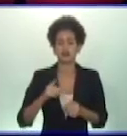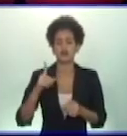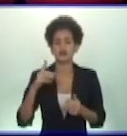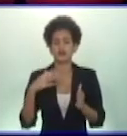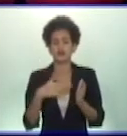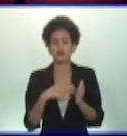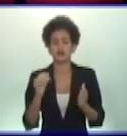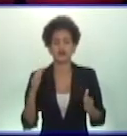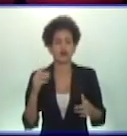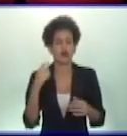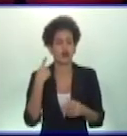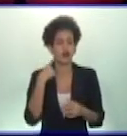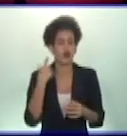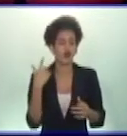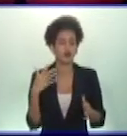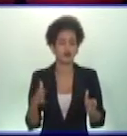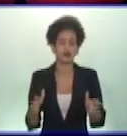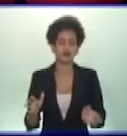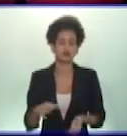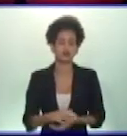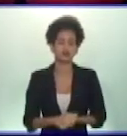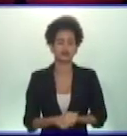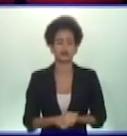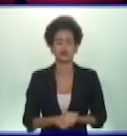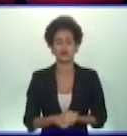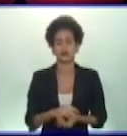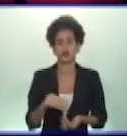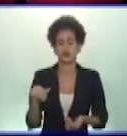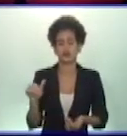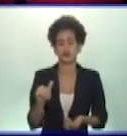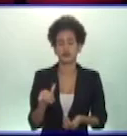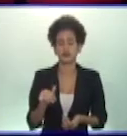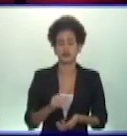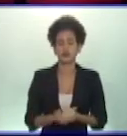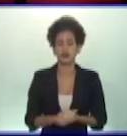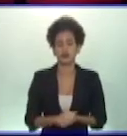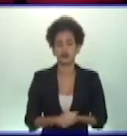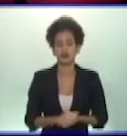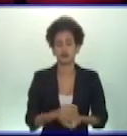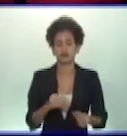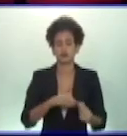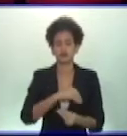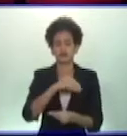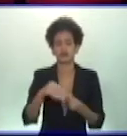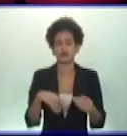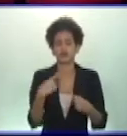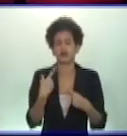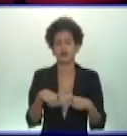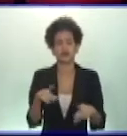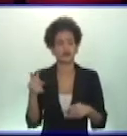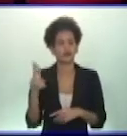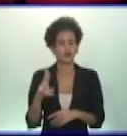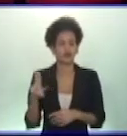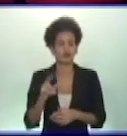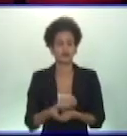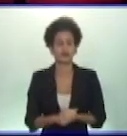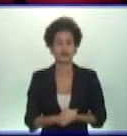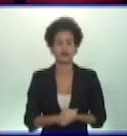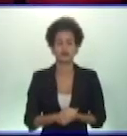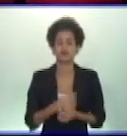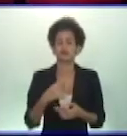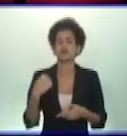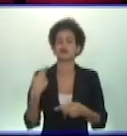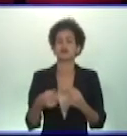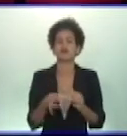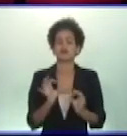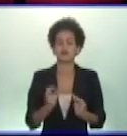1000 años. Y en este caso también, para convertir en otra unidad, procedemos de la misma manera. De